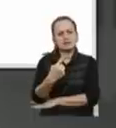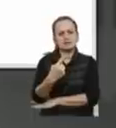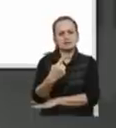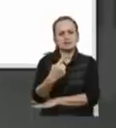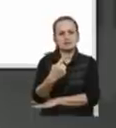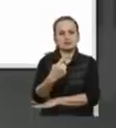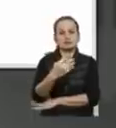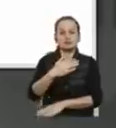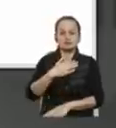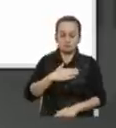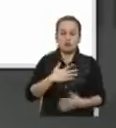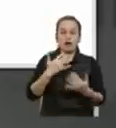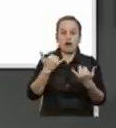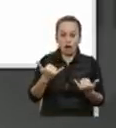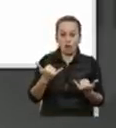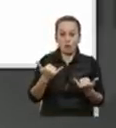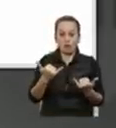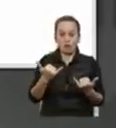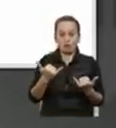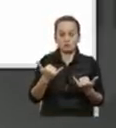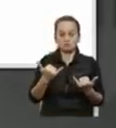si yo ahora sí los quería,